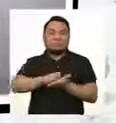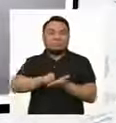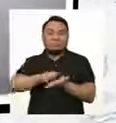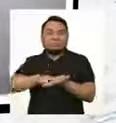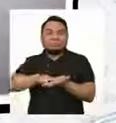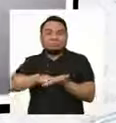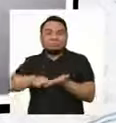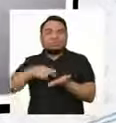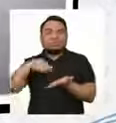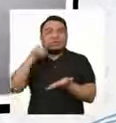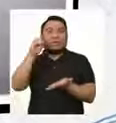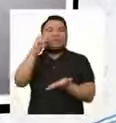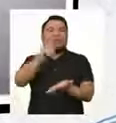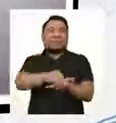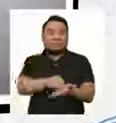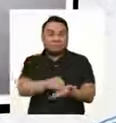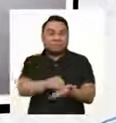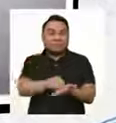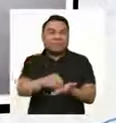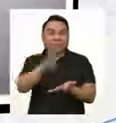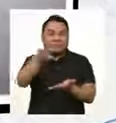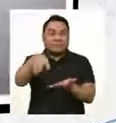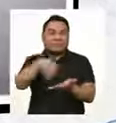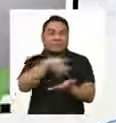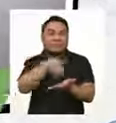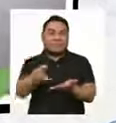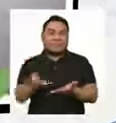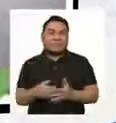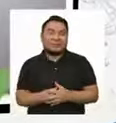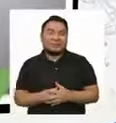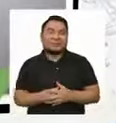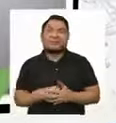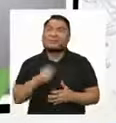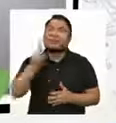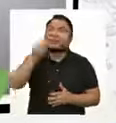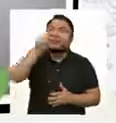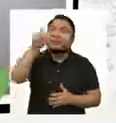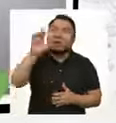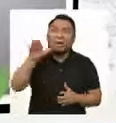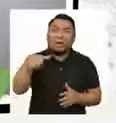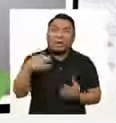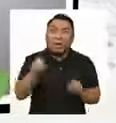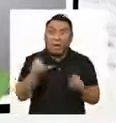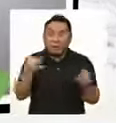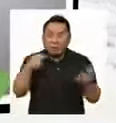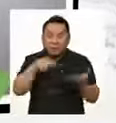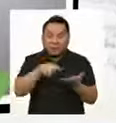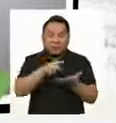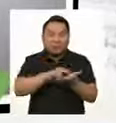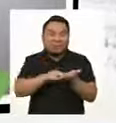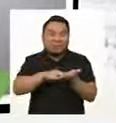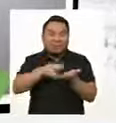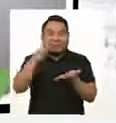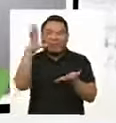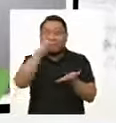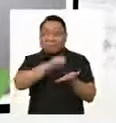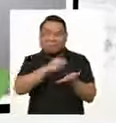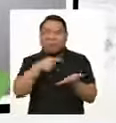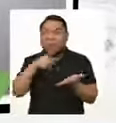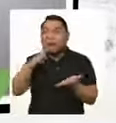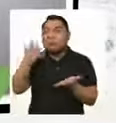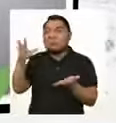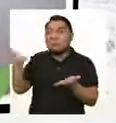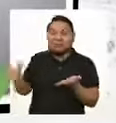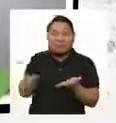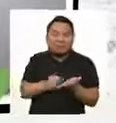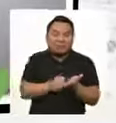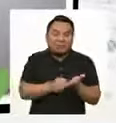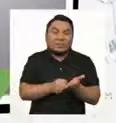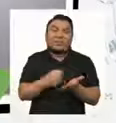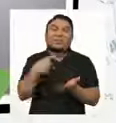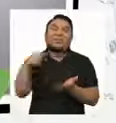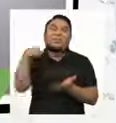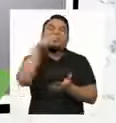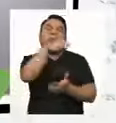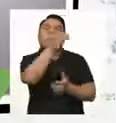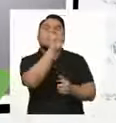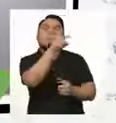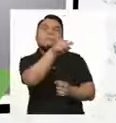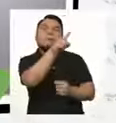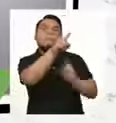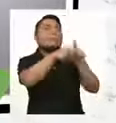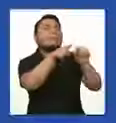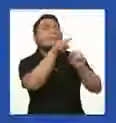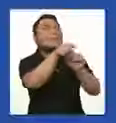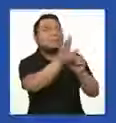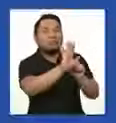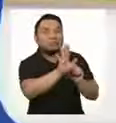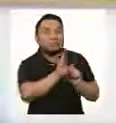valores que había registrado en mi tabla de conteo. ¿Hay alguna manera de obtener los valores sin tener que recurrir a la fuente que son las